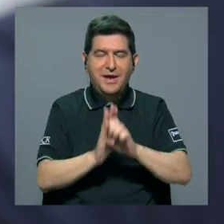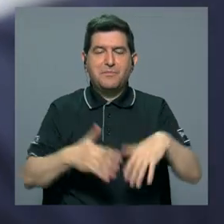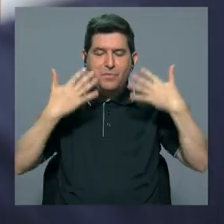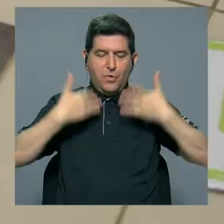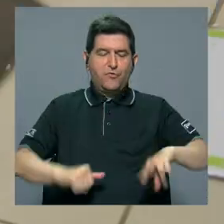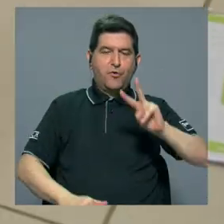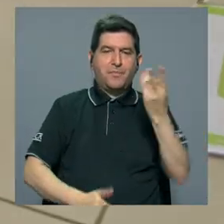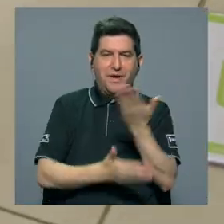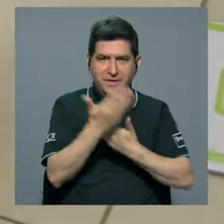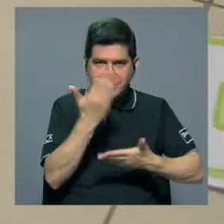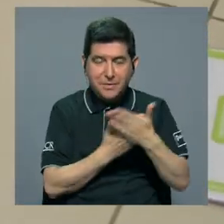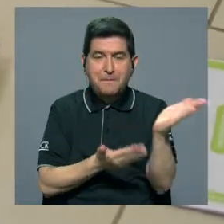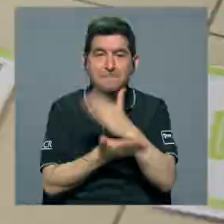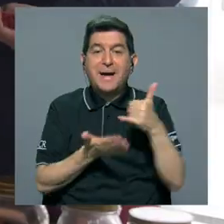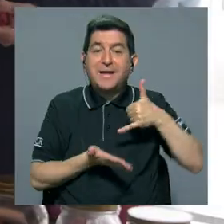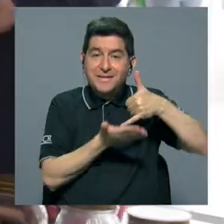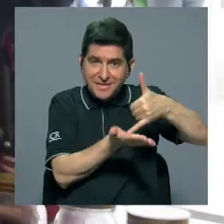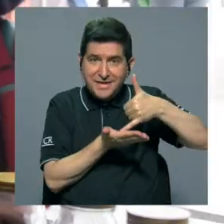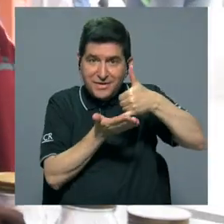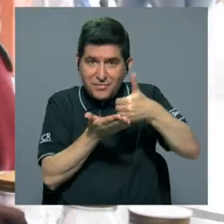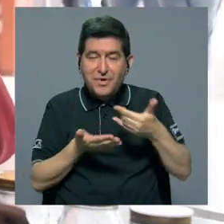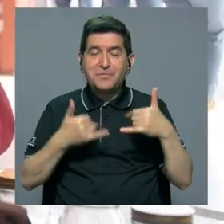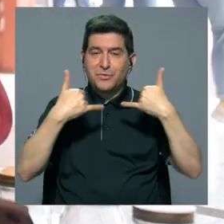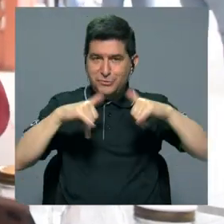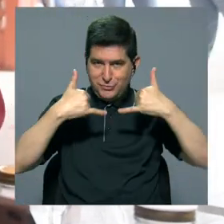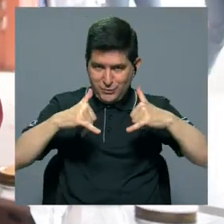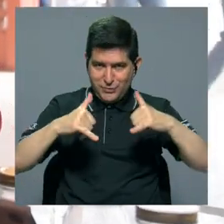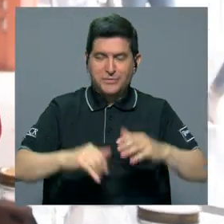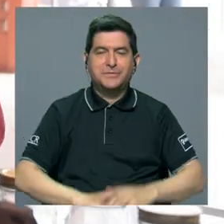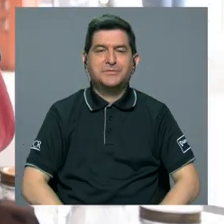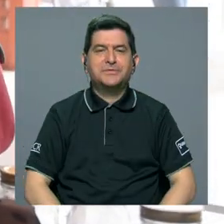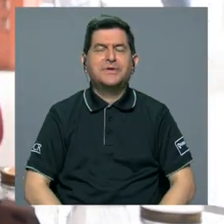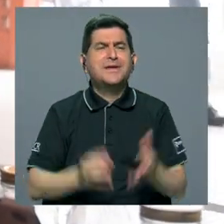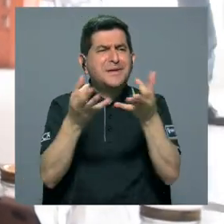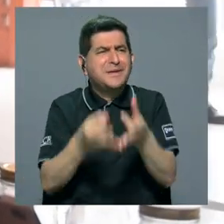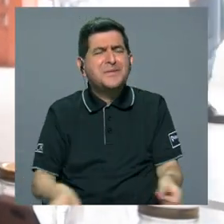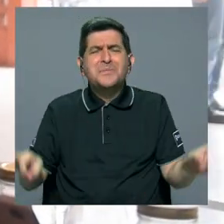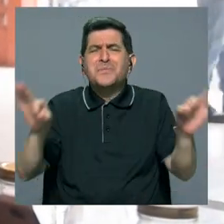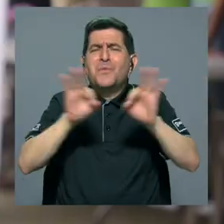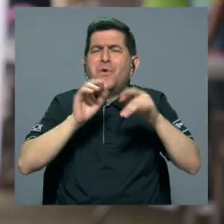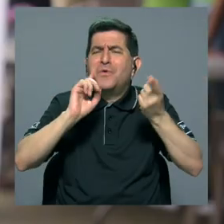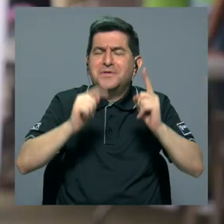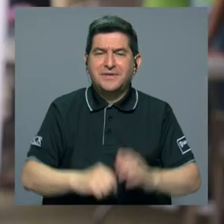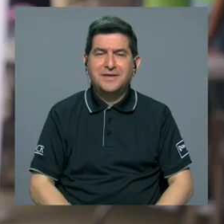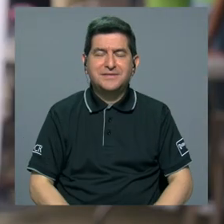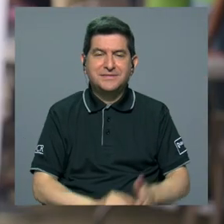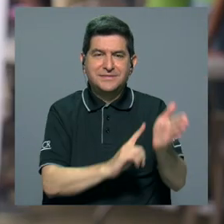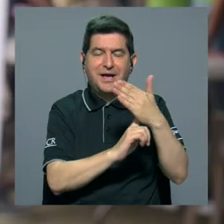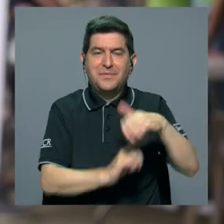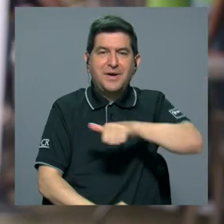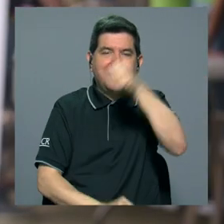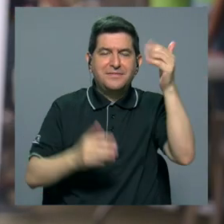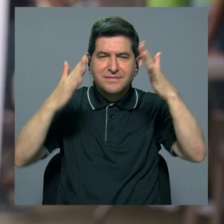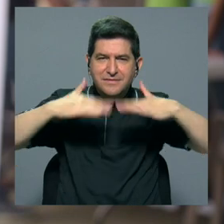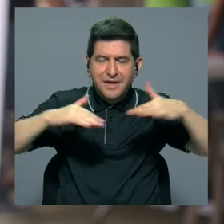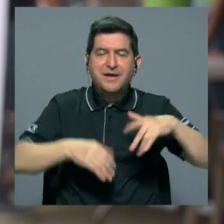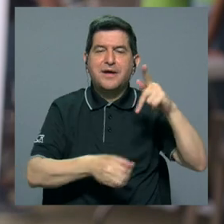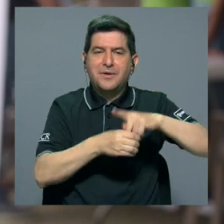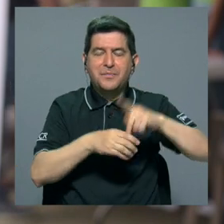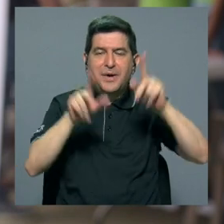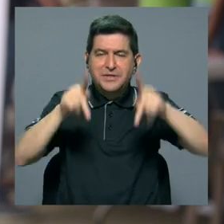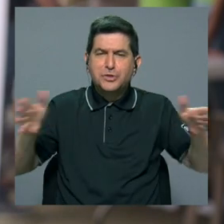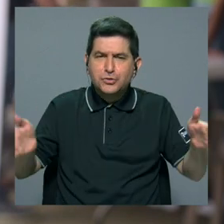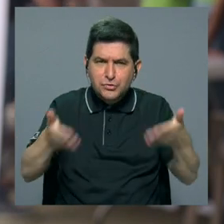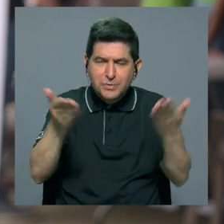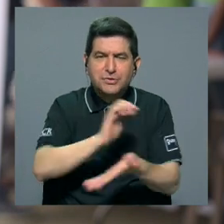la ropa de segunda mano, que forma parte de los premios que se dan en los juegos. Y la importancia de esto es que, bueno, Bandera Azul Ecológica fomenta la